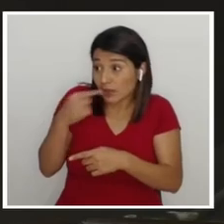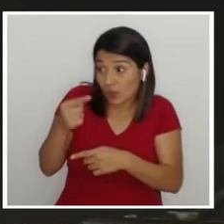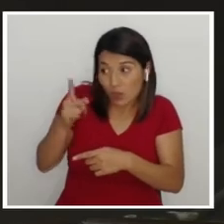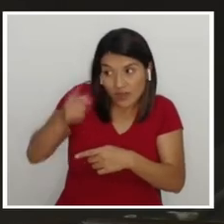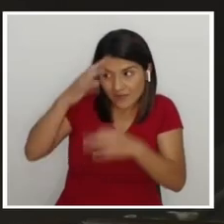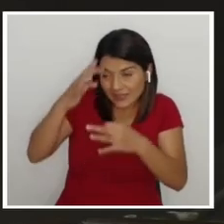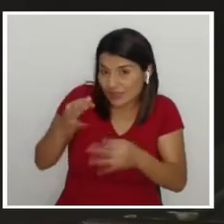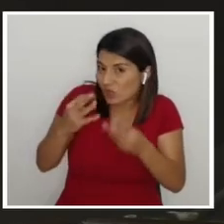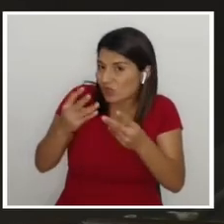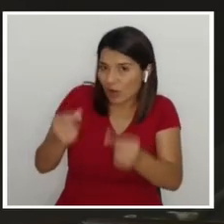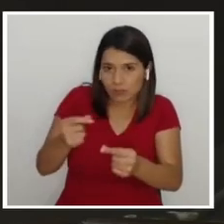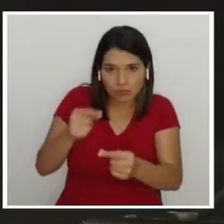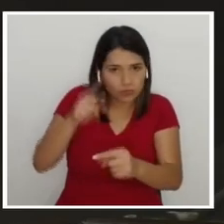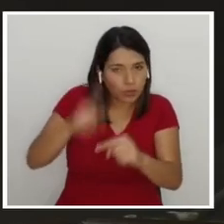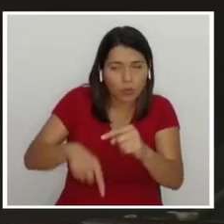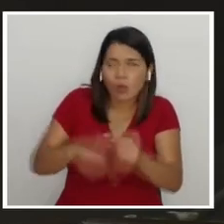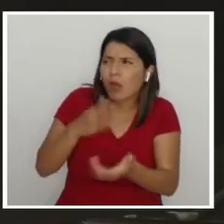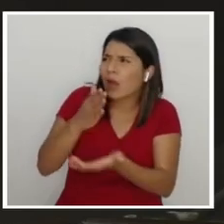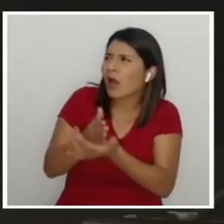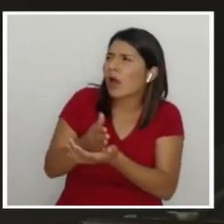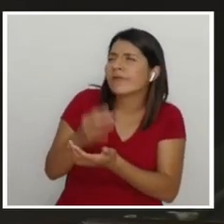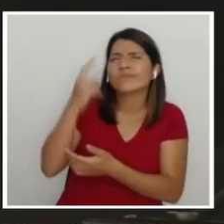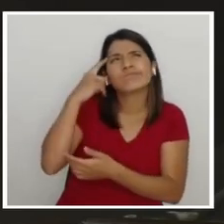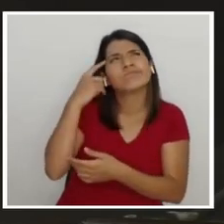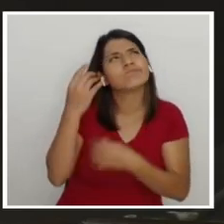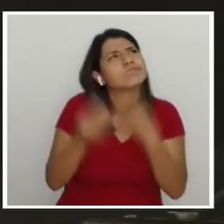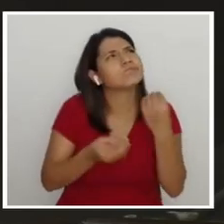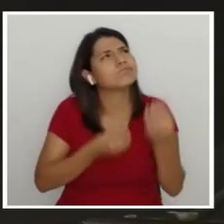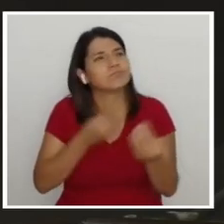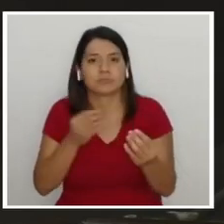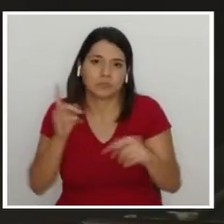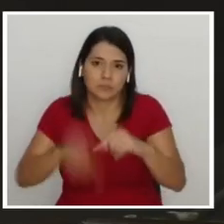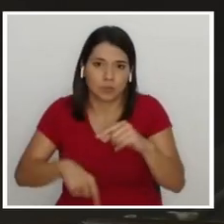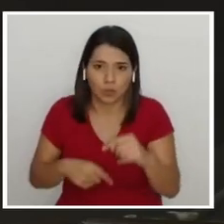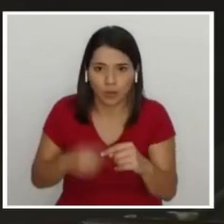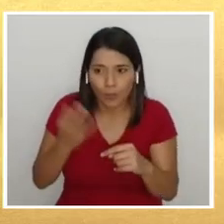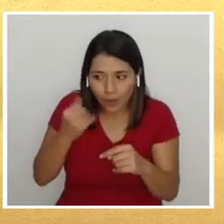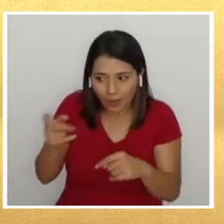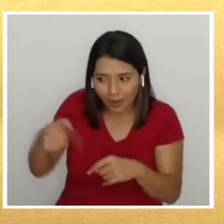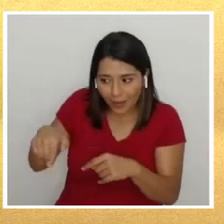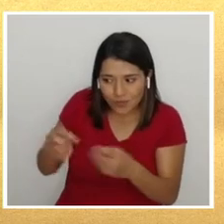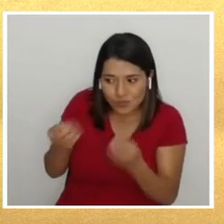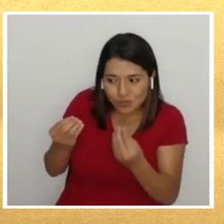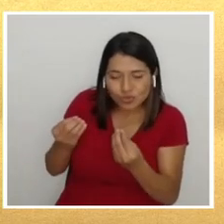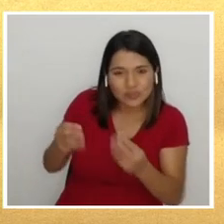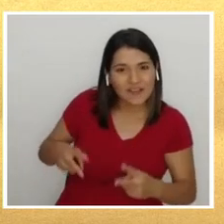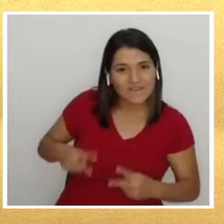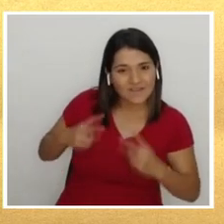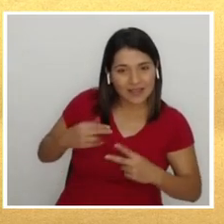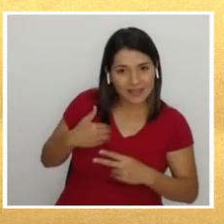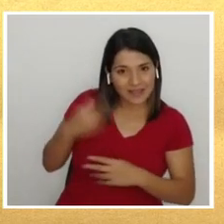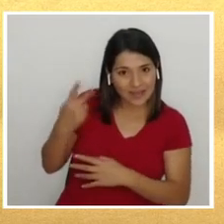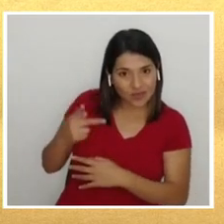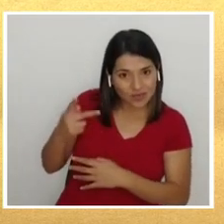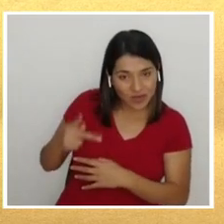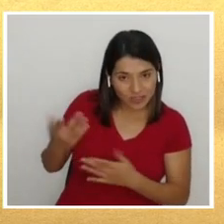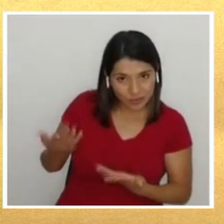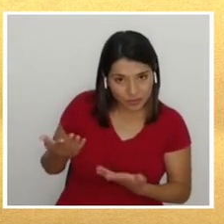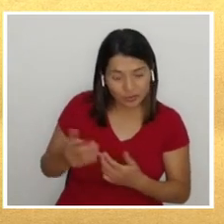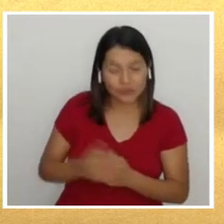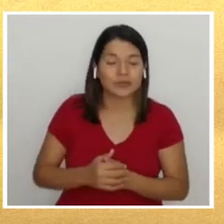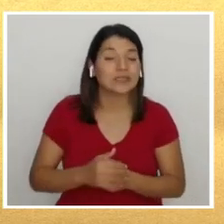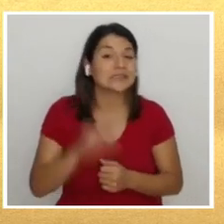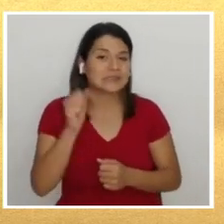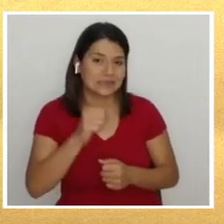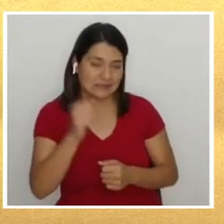pensar qué va a pasar porque hay vidas en riesgo. Sí, definitivamente el ser